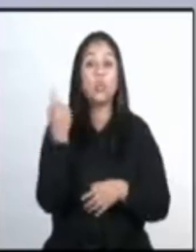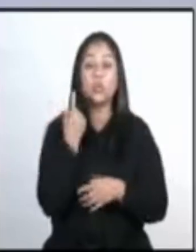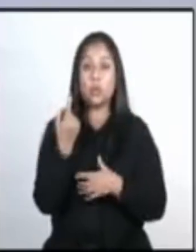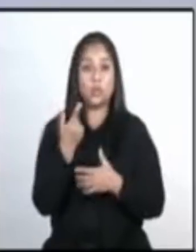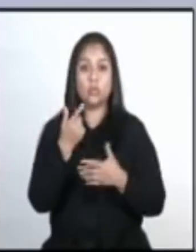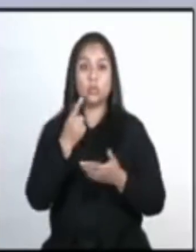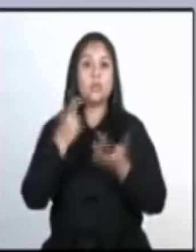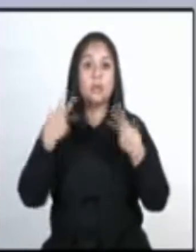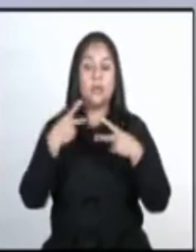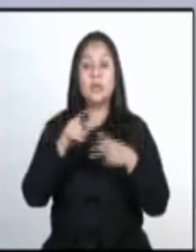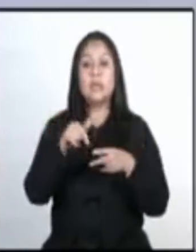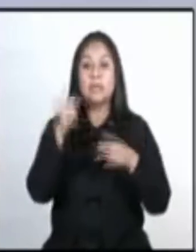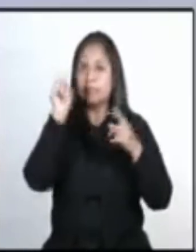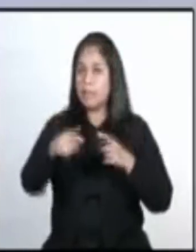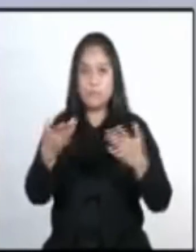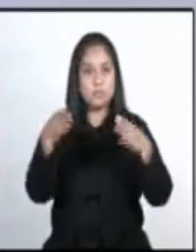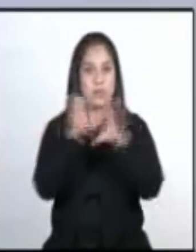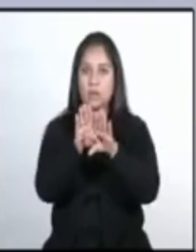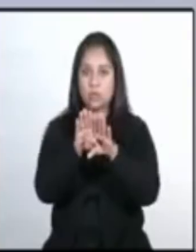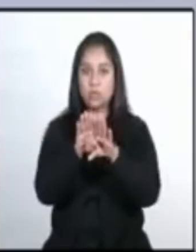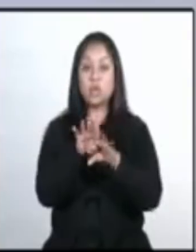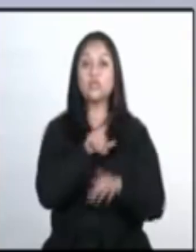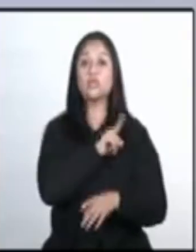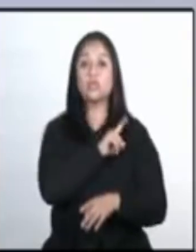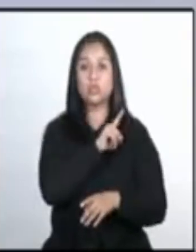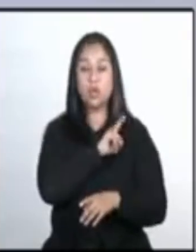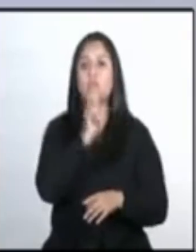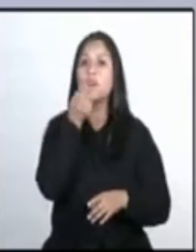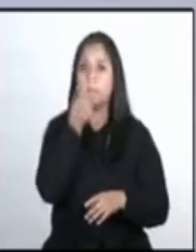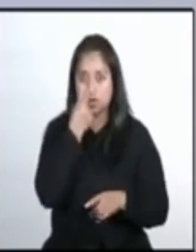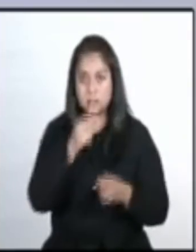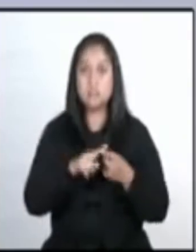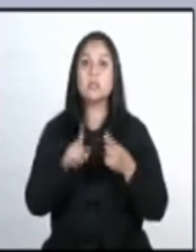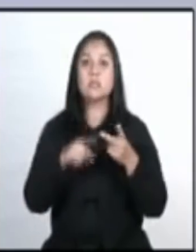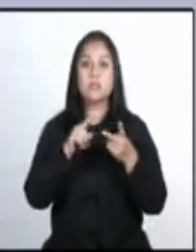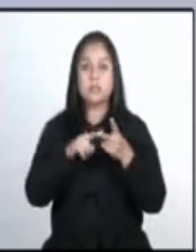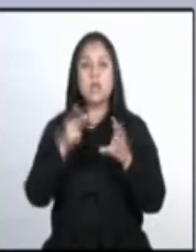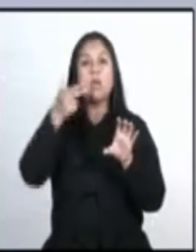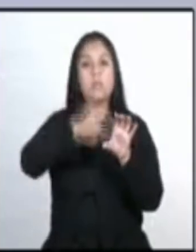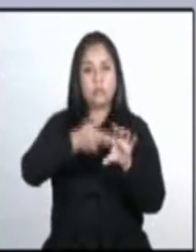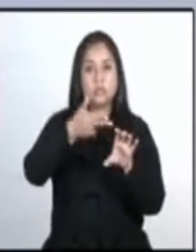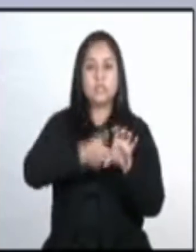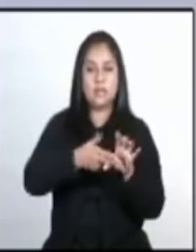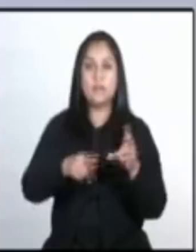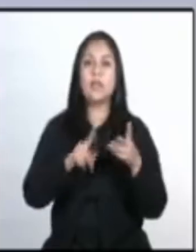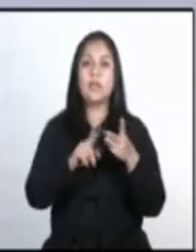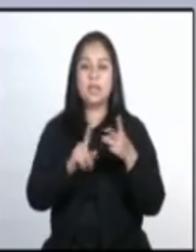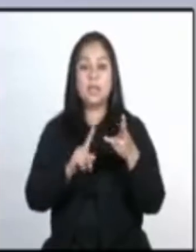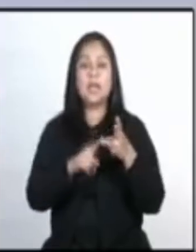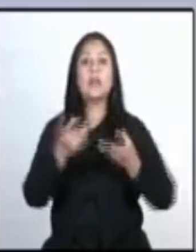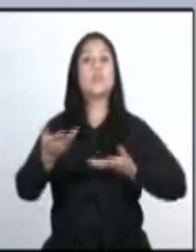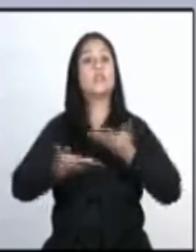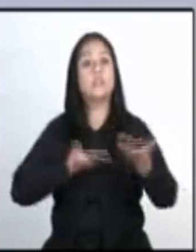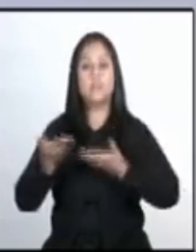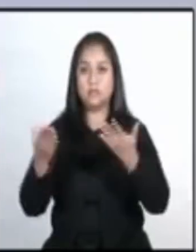índole deberán estar cerrados, exceptuándose farmacias, estaciones de combustible y los servicios